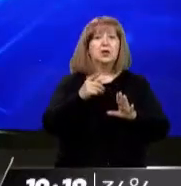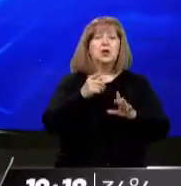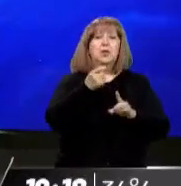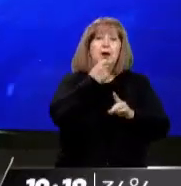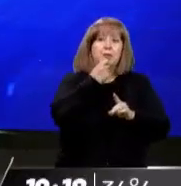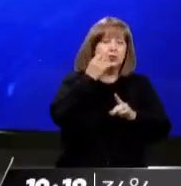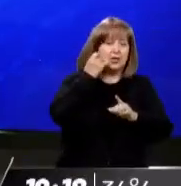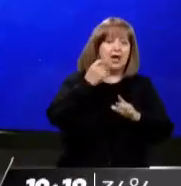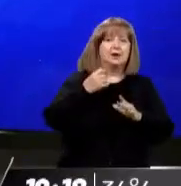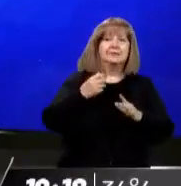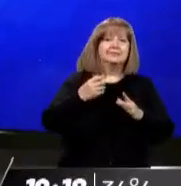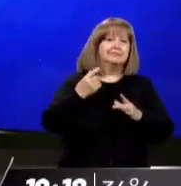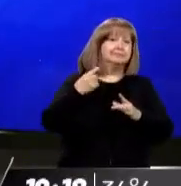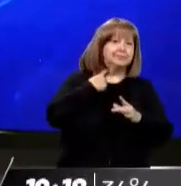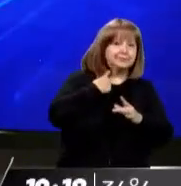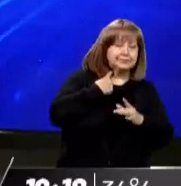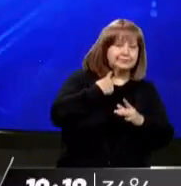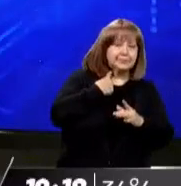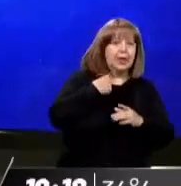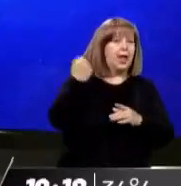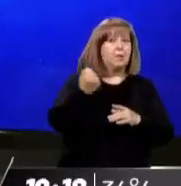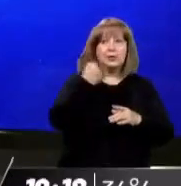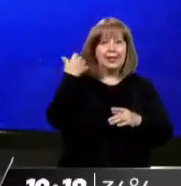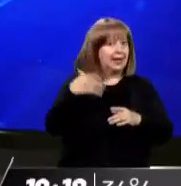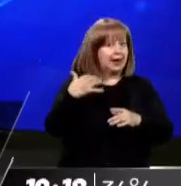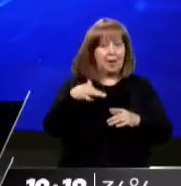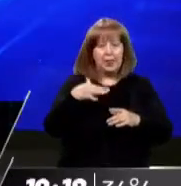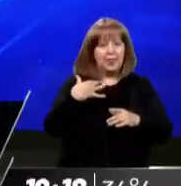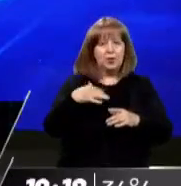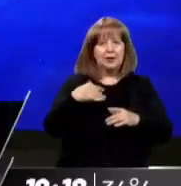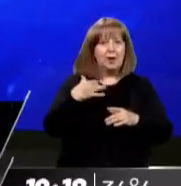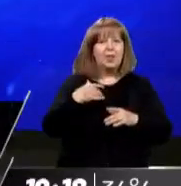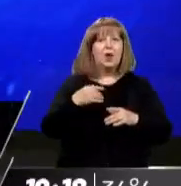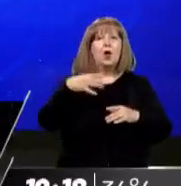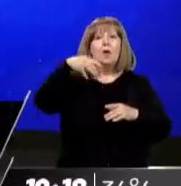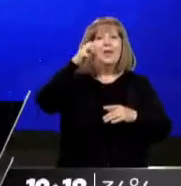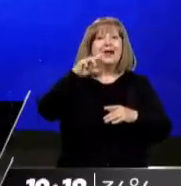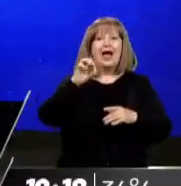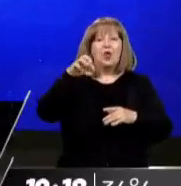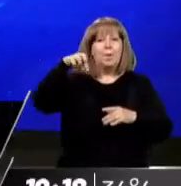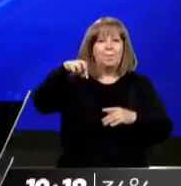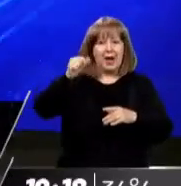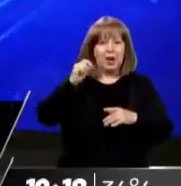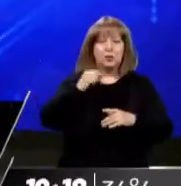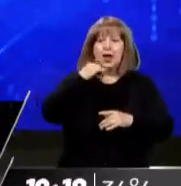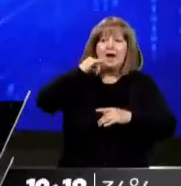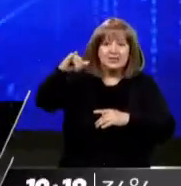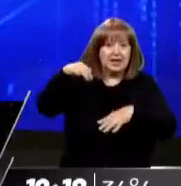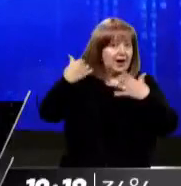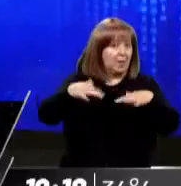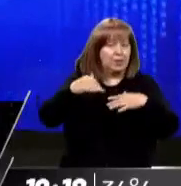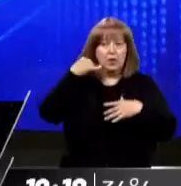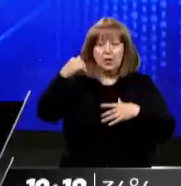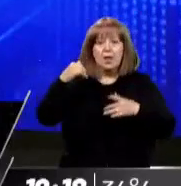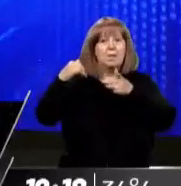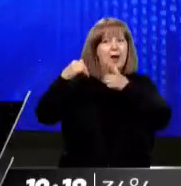una de estas estafas, es importantísimo ponerse en contacto ahí nomás, al instante, con Mercado Pago. Porque si uno se pone en contacto al